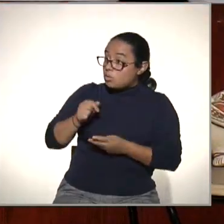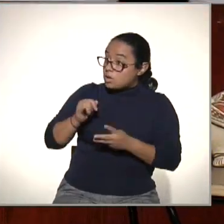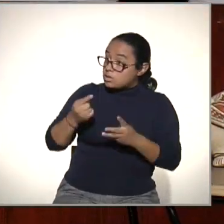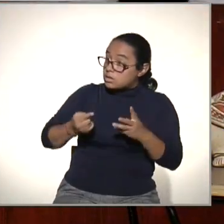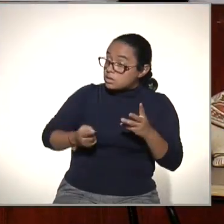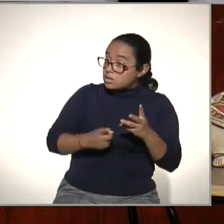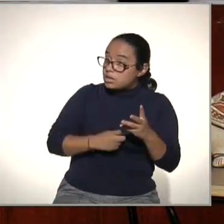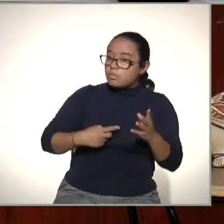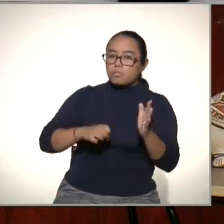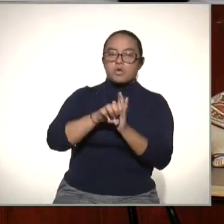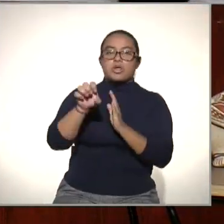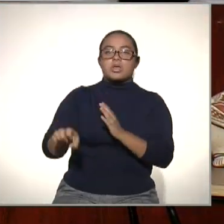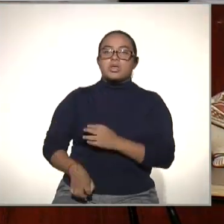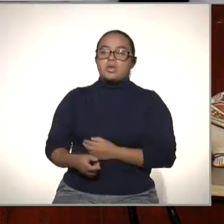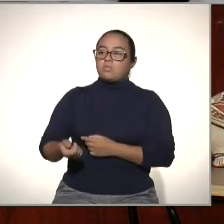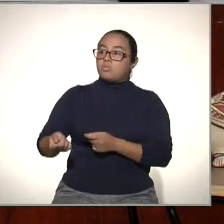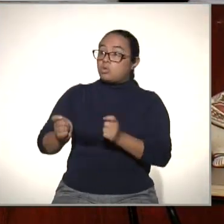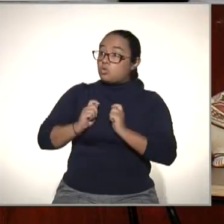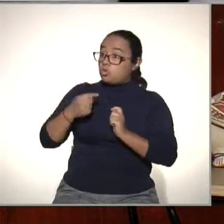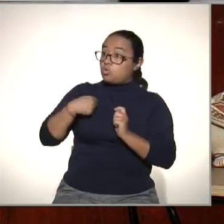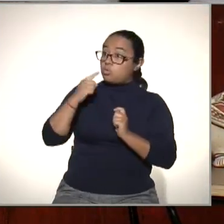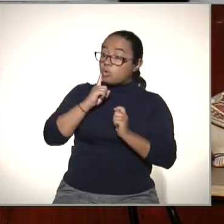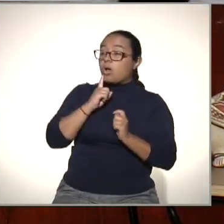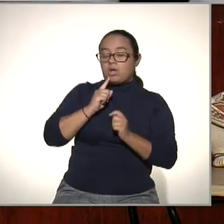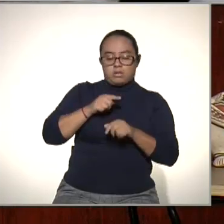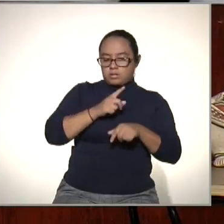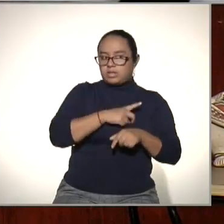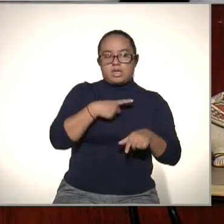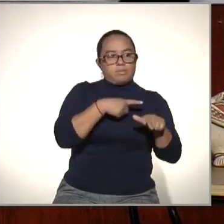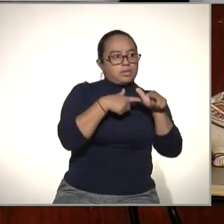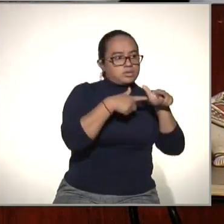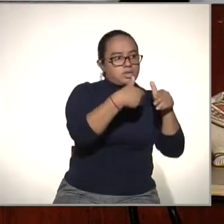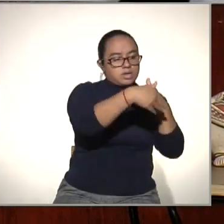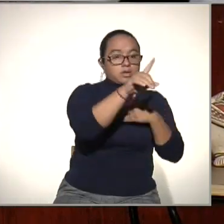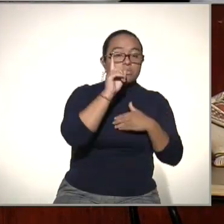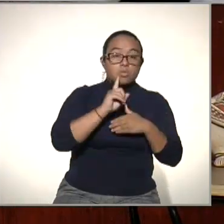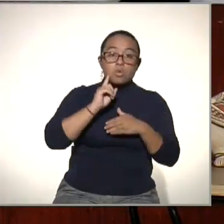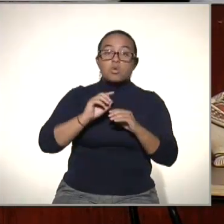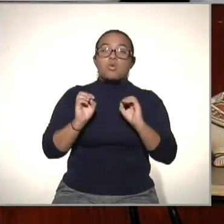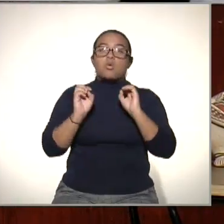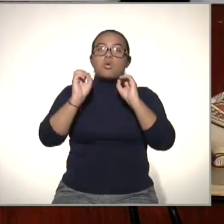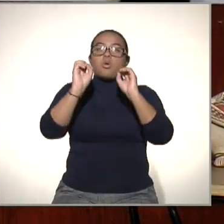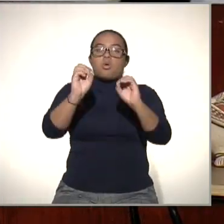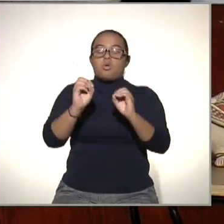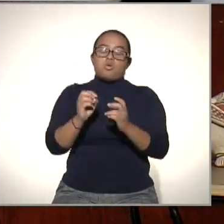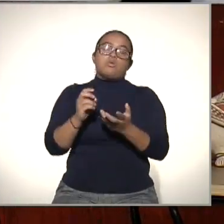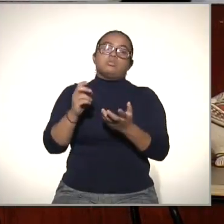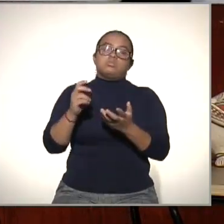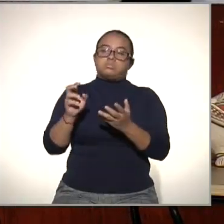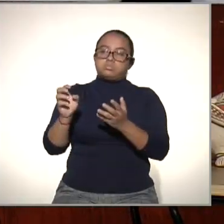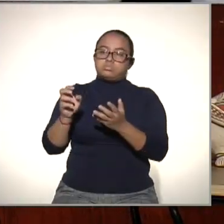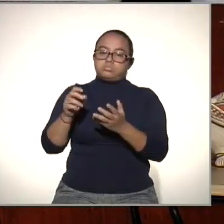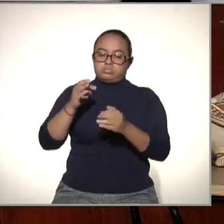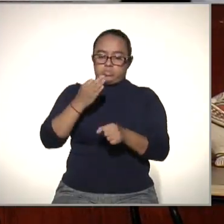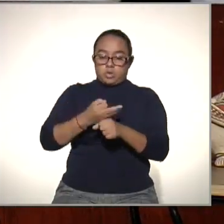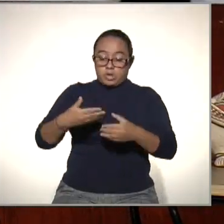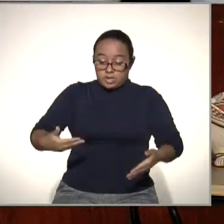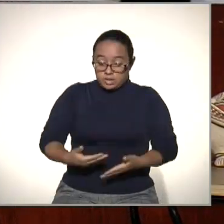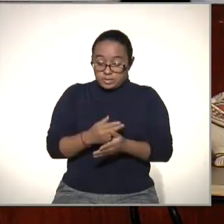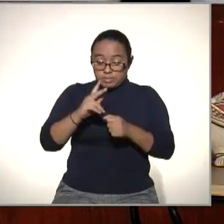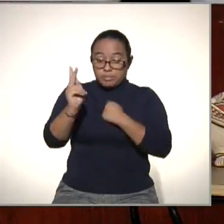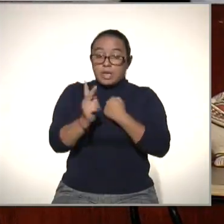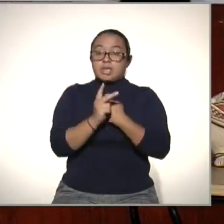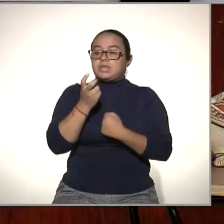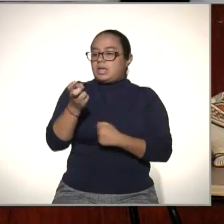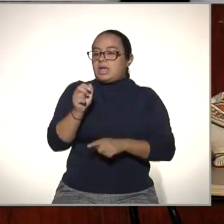acuerdo con, por ejemplo, el género que me asignaron, el sexo con el que nací, las expectativas que hay en mi contexto social, incluso el país donde nací. Entonces yo creo